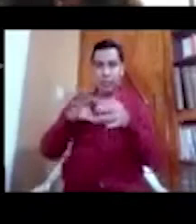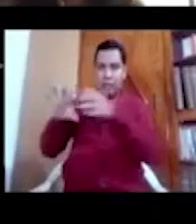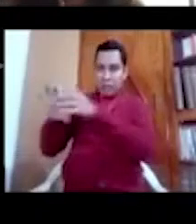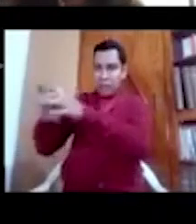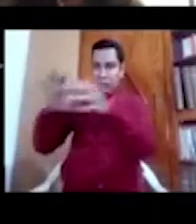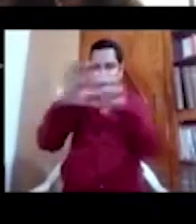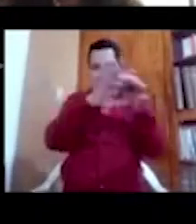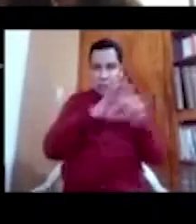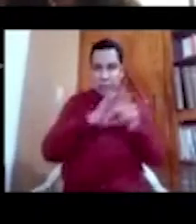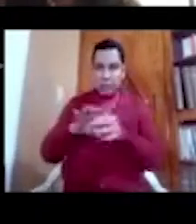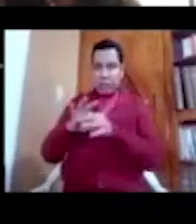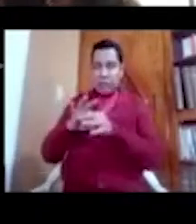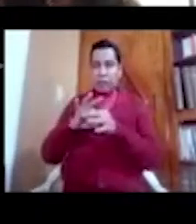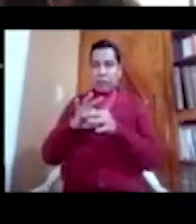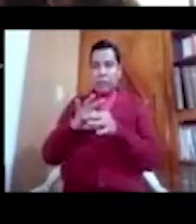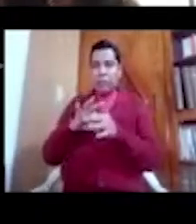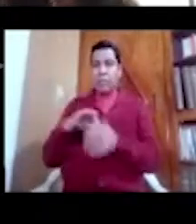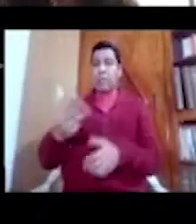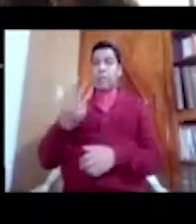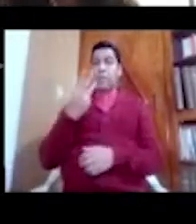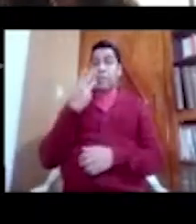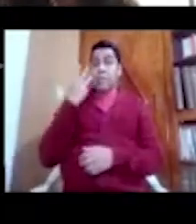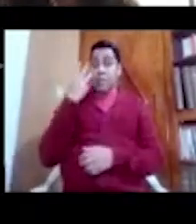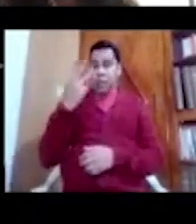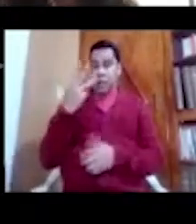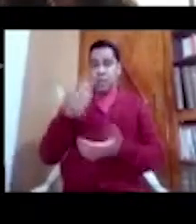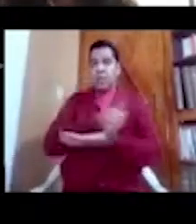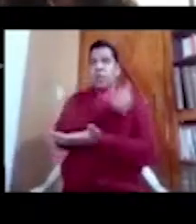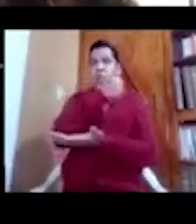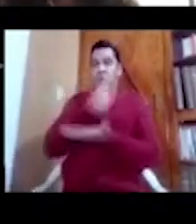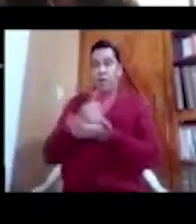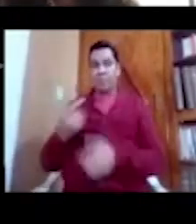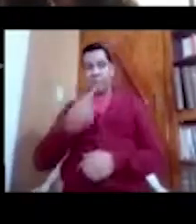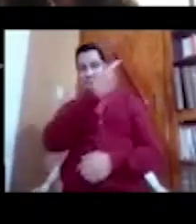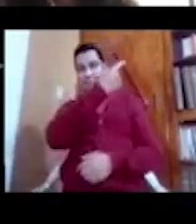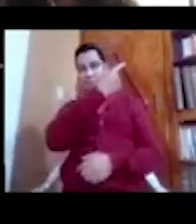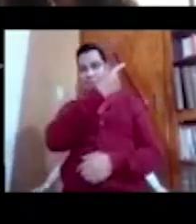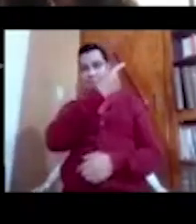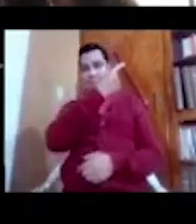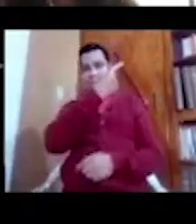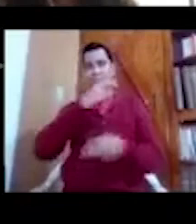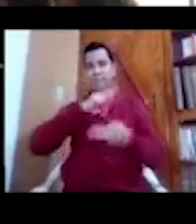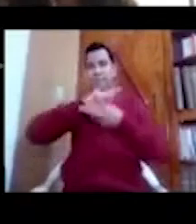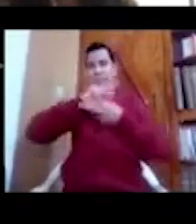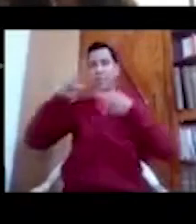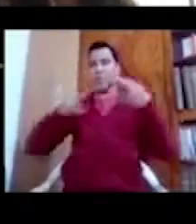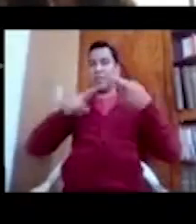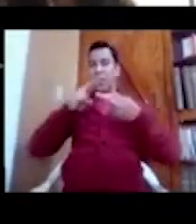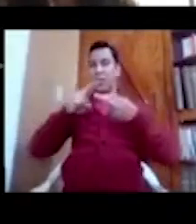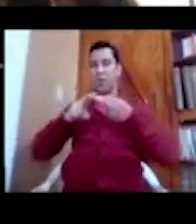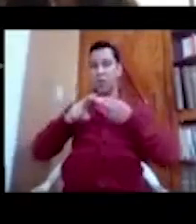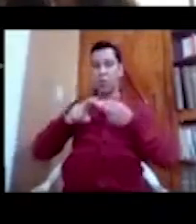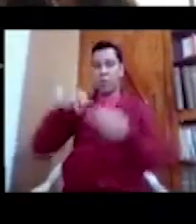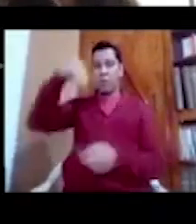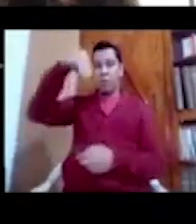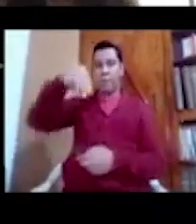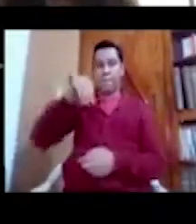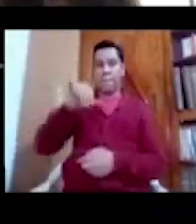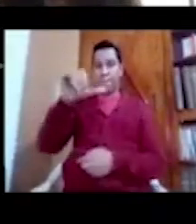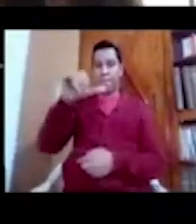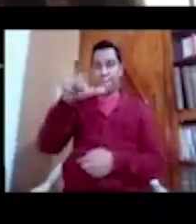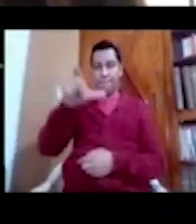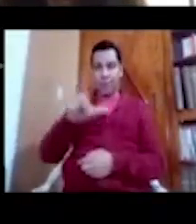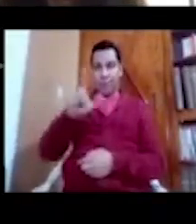que llegan a materializarse en guerras con la región mixteca. Y sin embargo, había